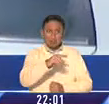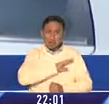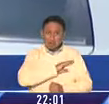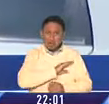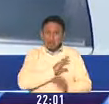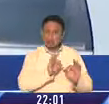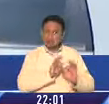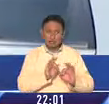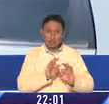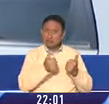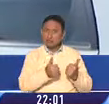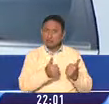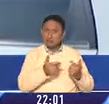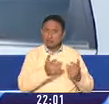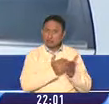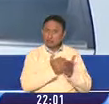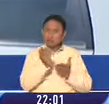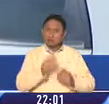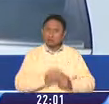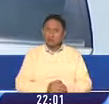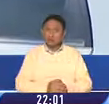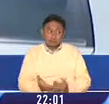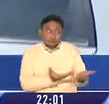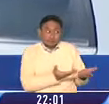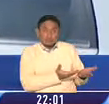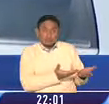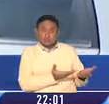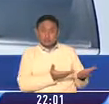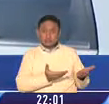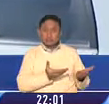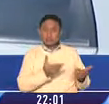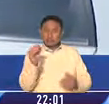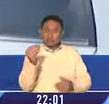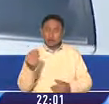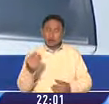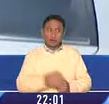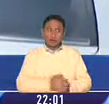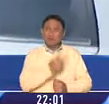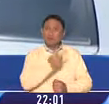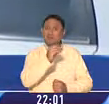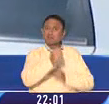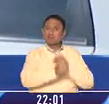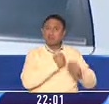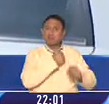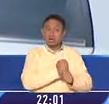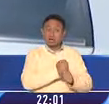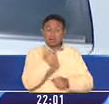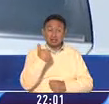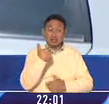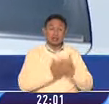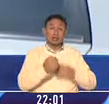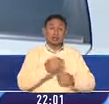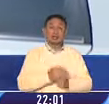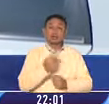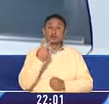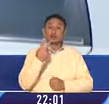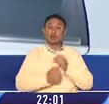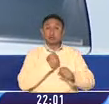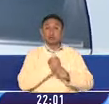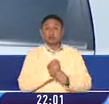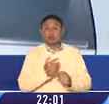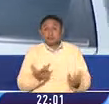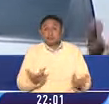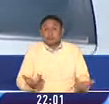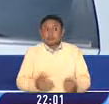ninguna cosa mala. Y que pase esto, es un muchacho que apenas tiene unos 20 años, deja una niña pequeñita de 2 años. Entonces